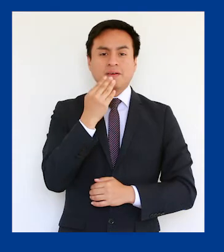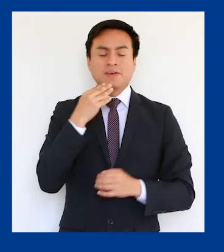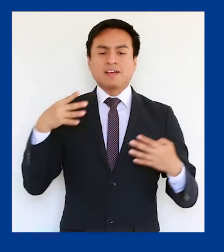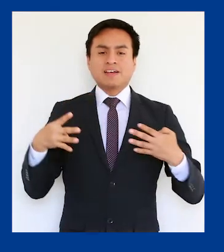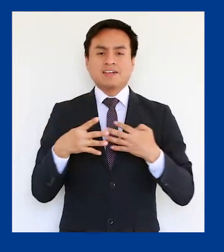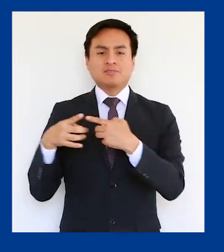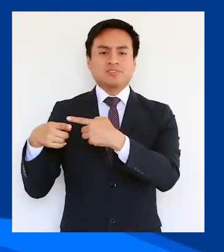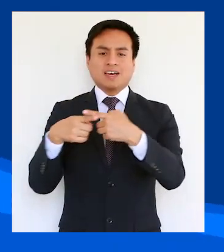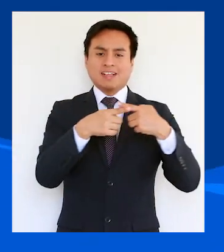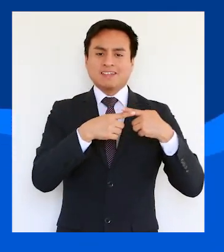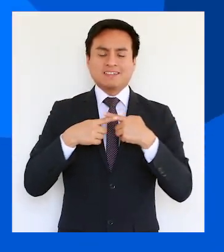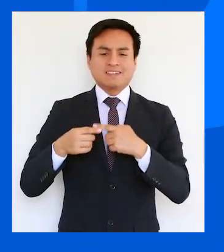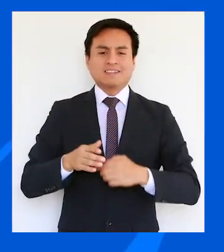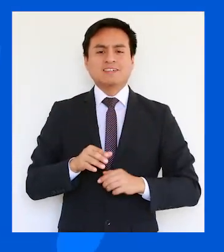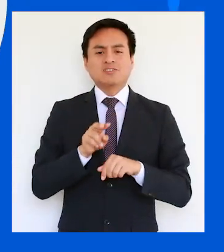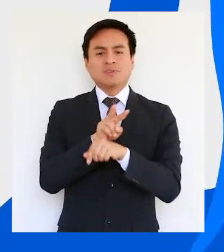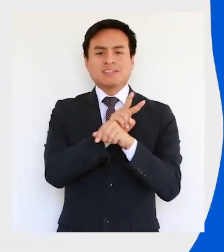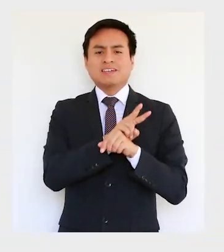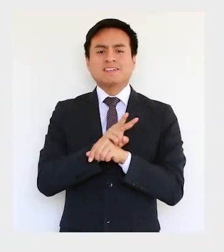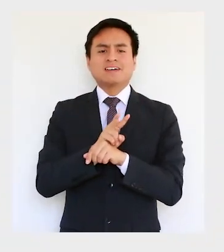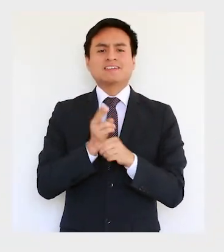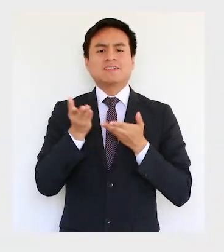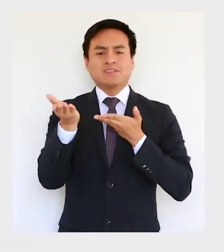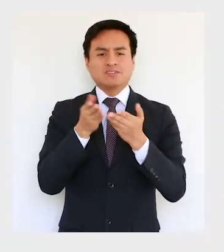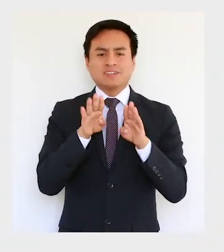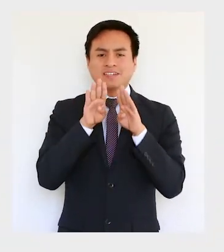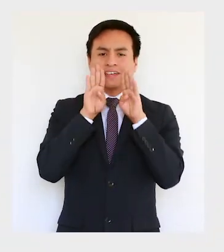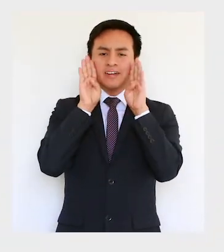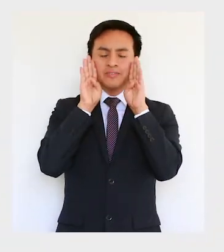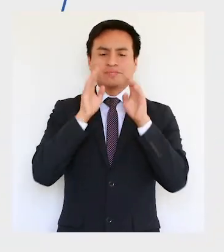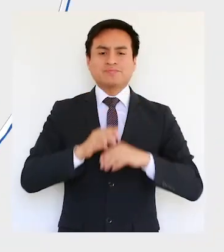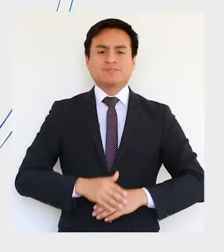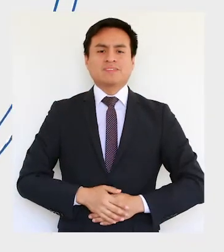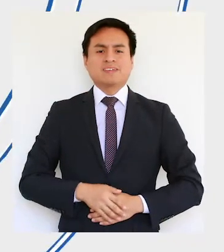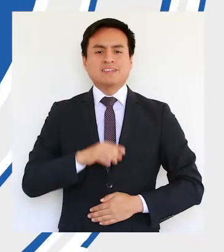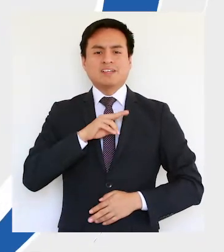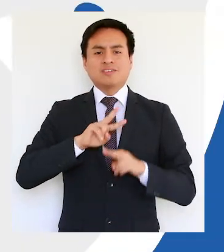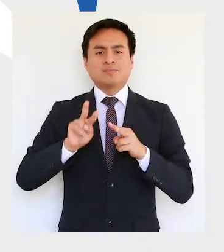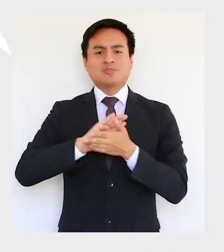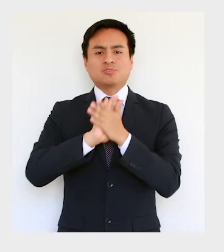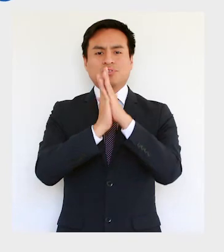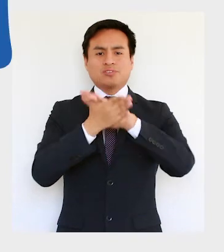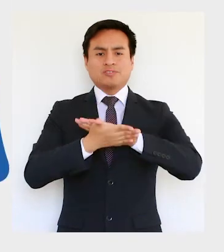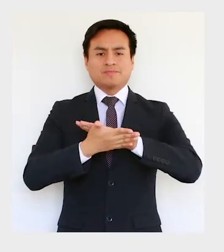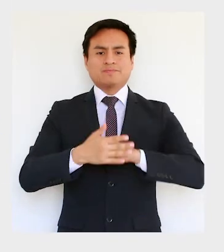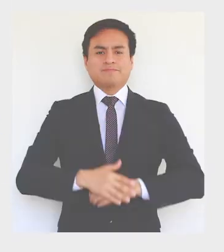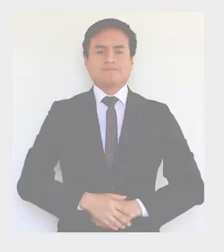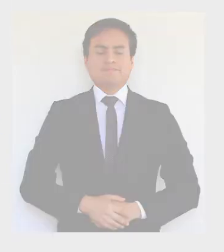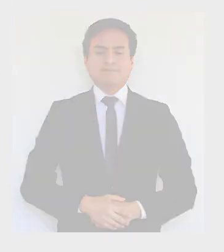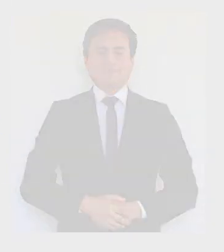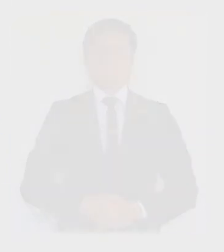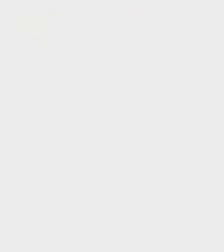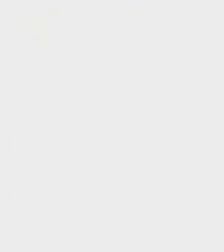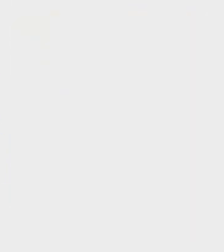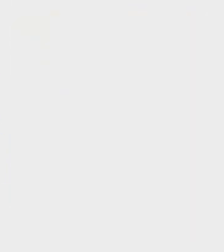redes sociales. Superintendencia de Servicios Sanitarios. Chile, lo hacemos todos.